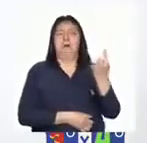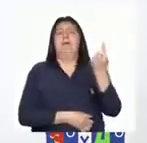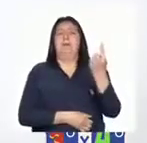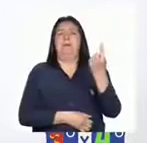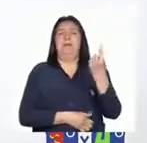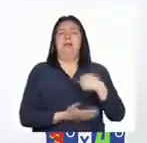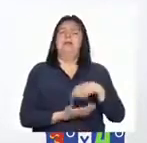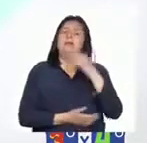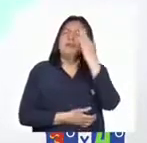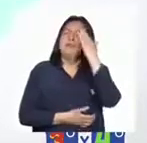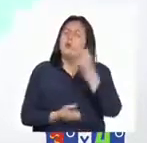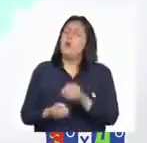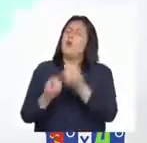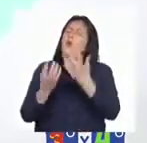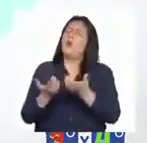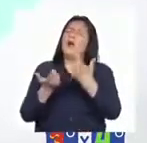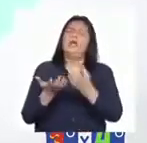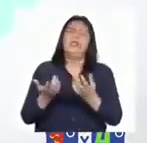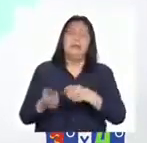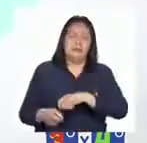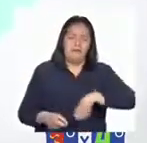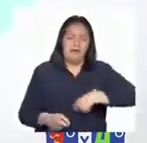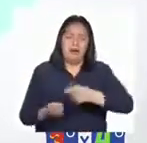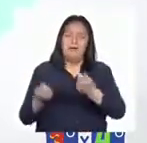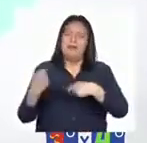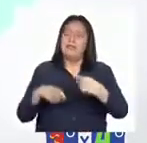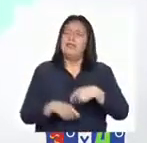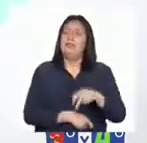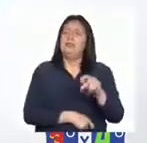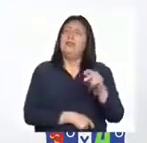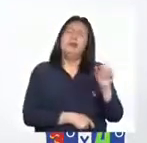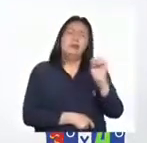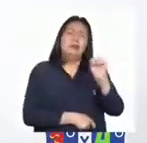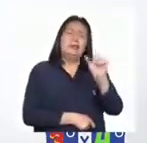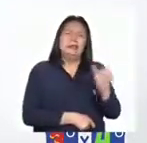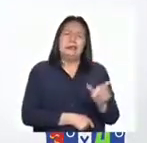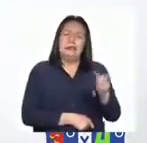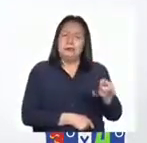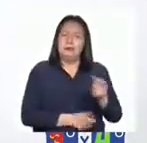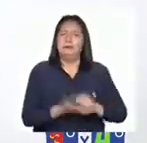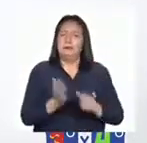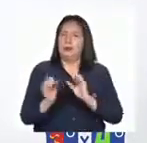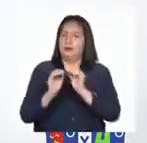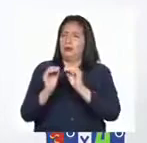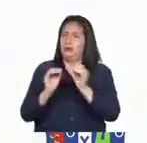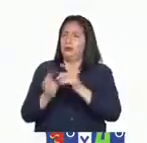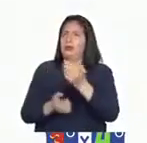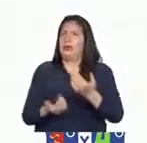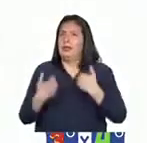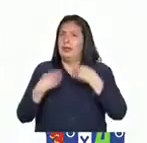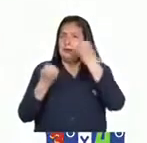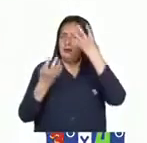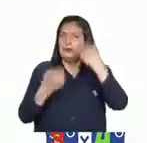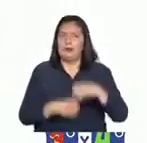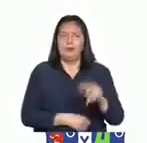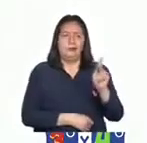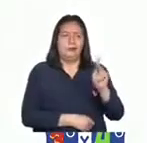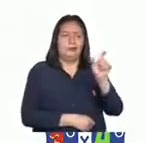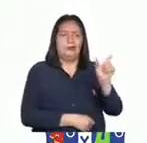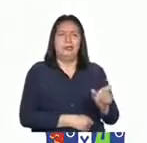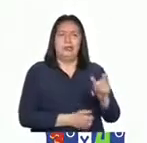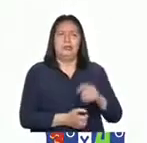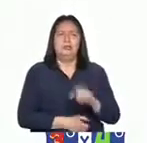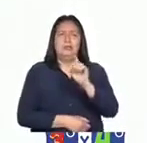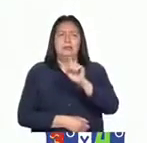que hicieron fue averiguar la cantidad de fajas que vendió Sisa. Para resolver este problema tenían como datos que Quilla había